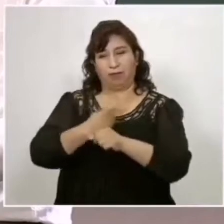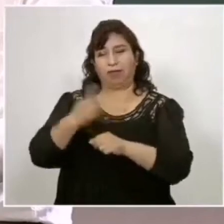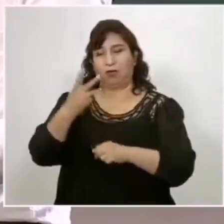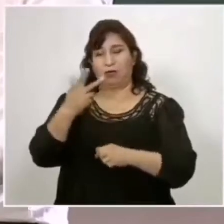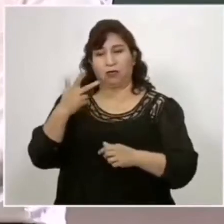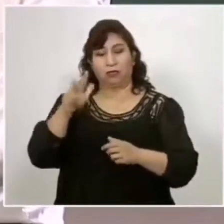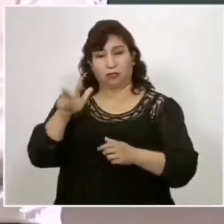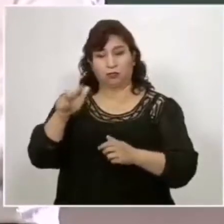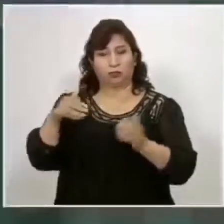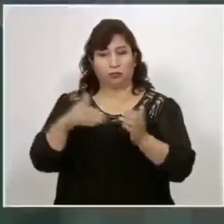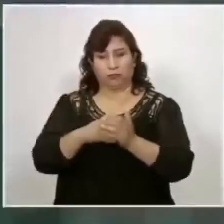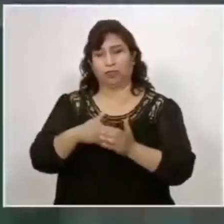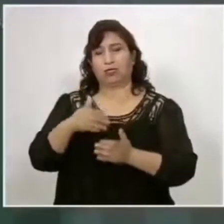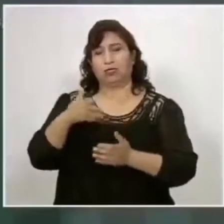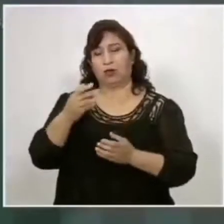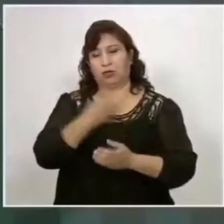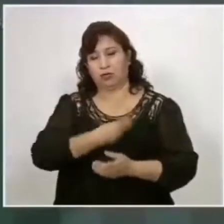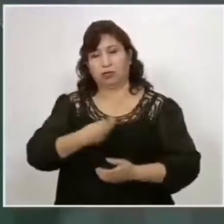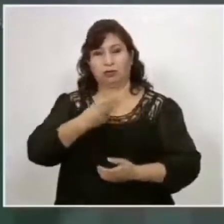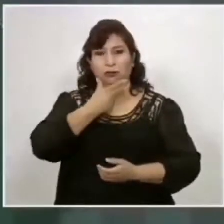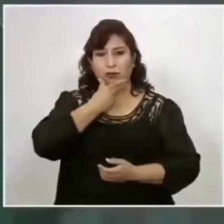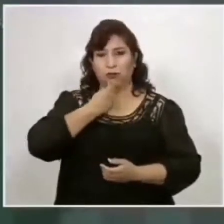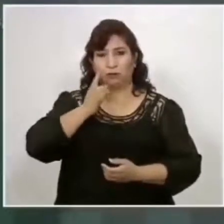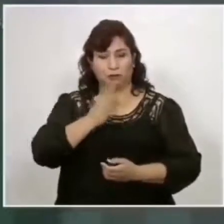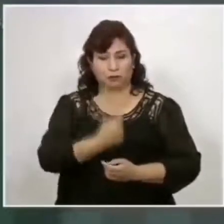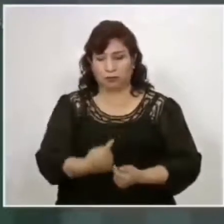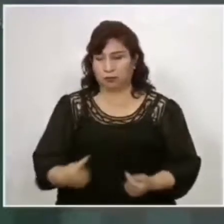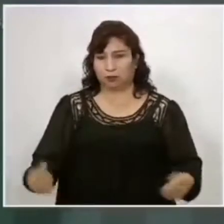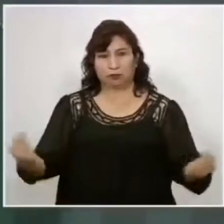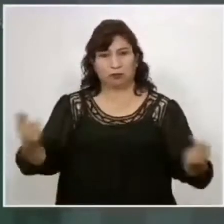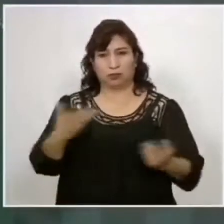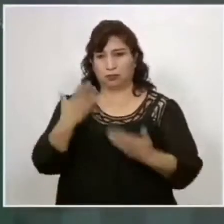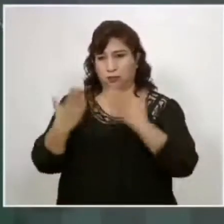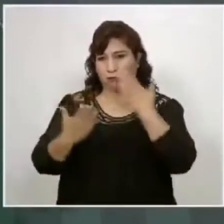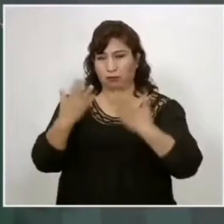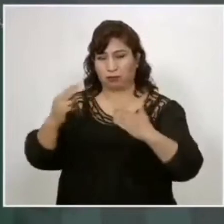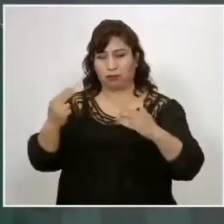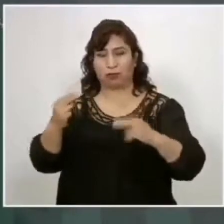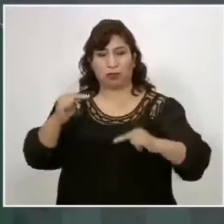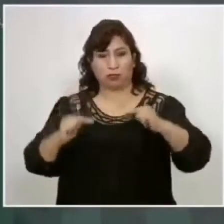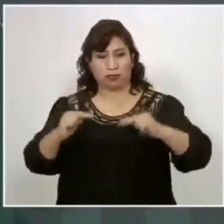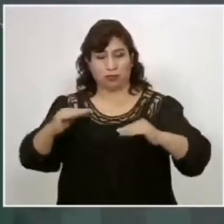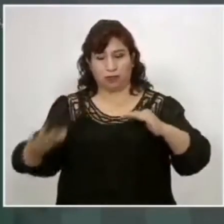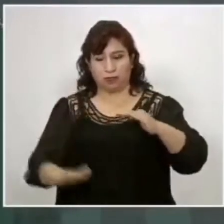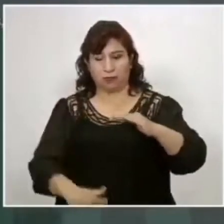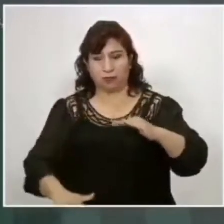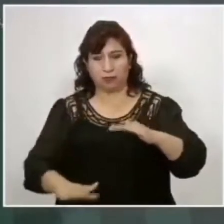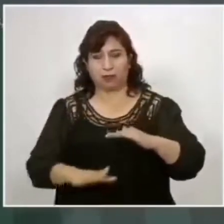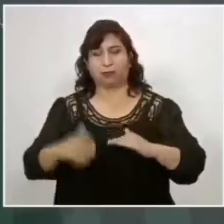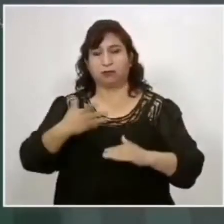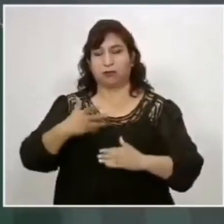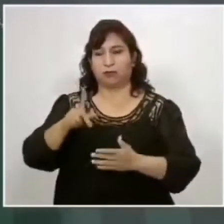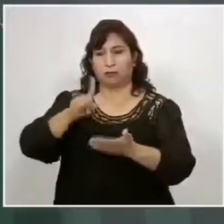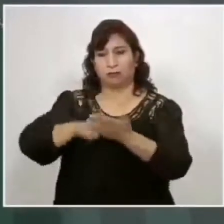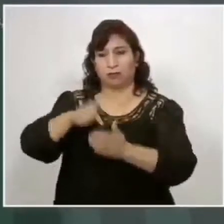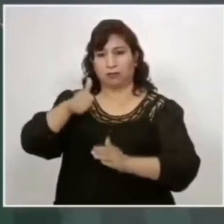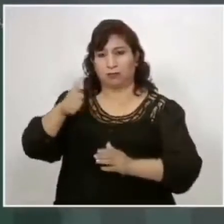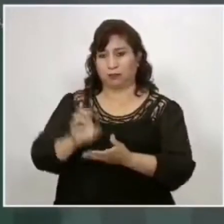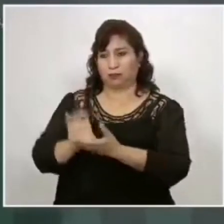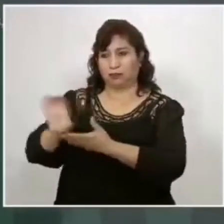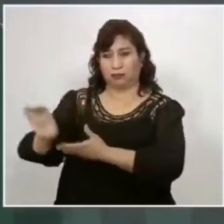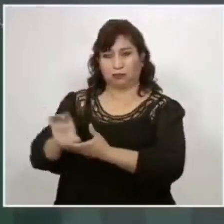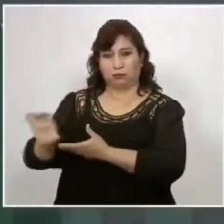las familias con hijas e hijas con hijas e hijos cursando el nivel básico reciben una beca de 1600 pesos